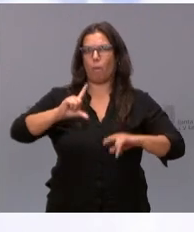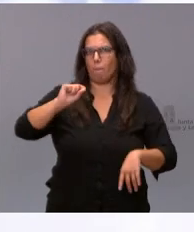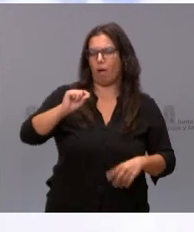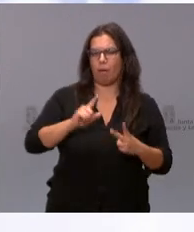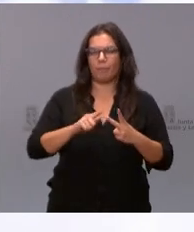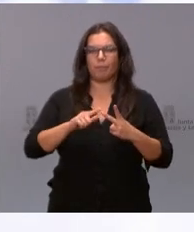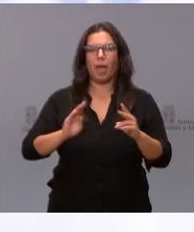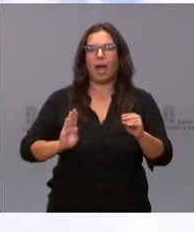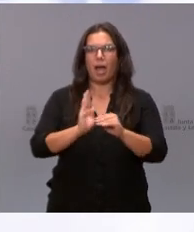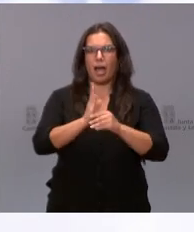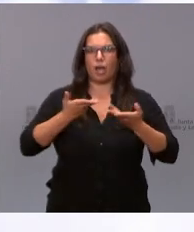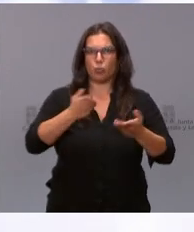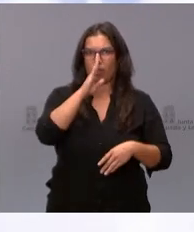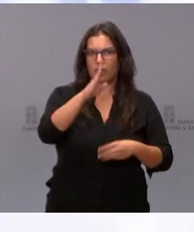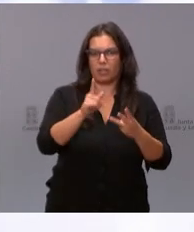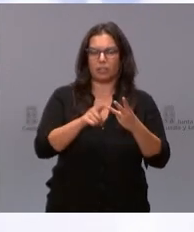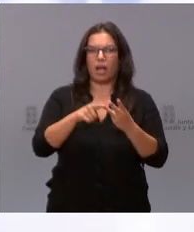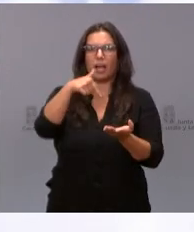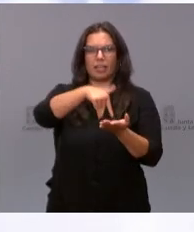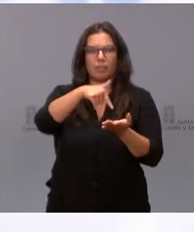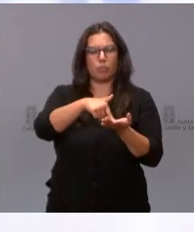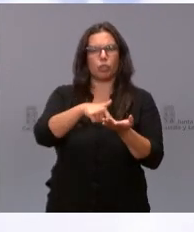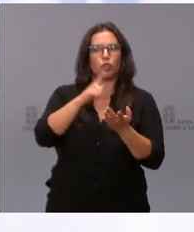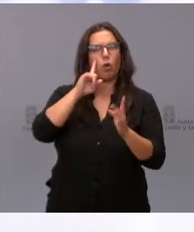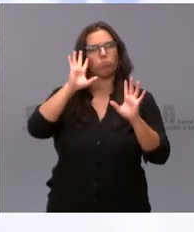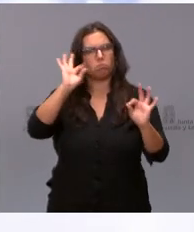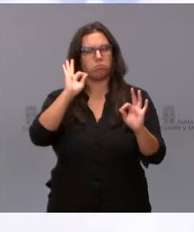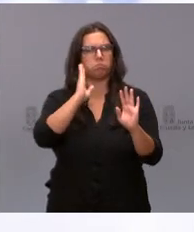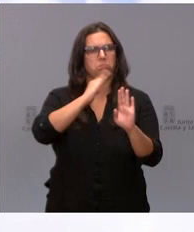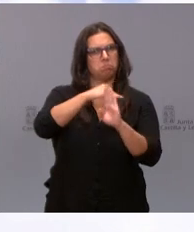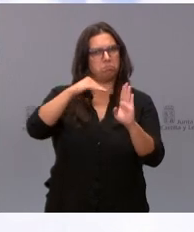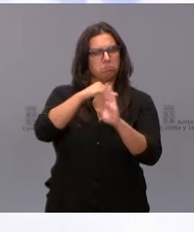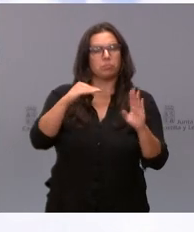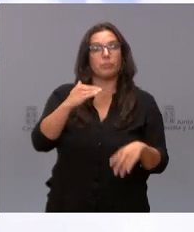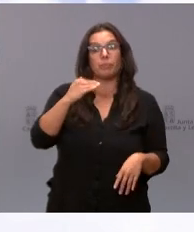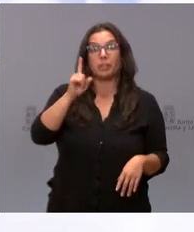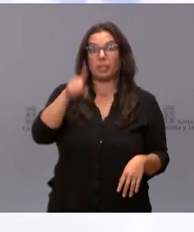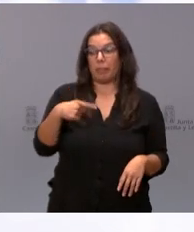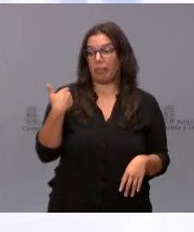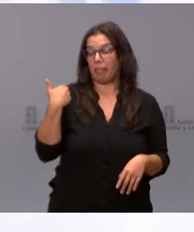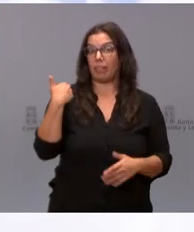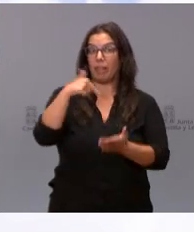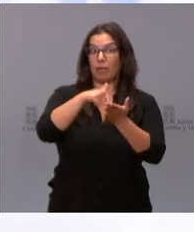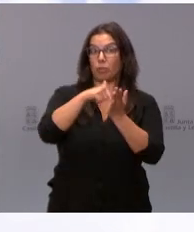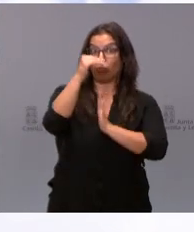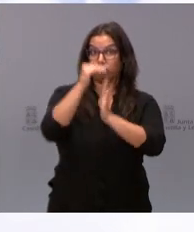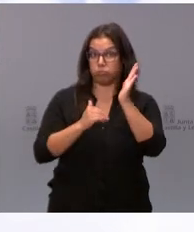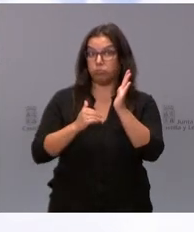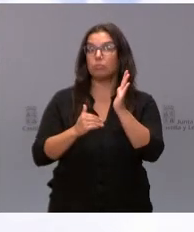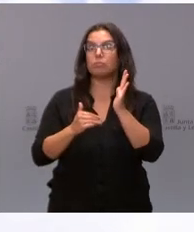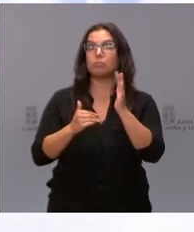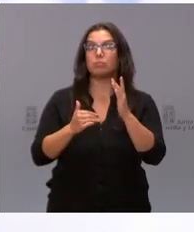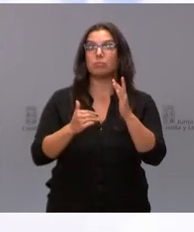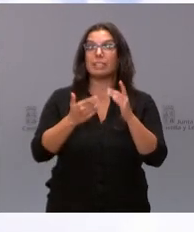directas una fiscalidad moderada incluso con las últimas bajadas de impuestos cuando se